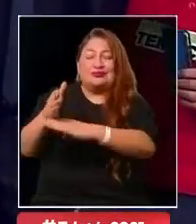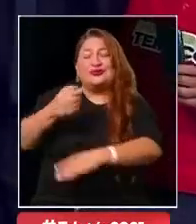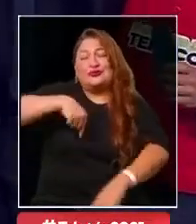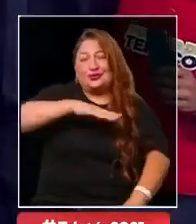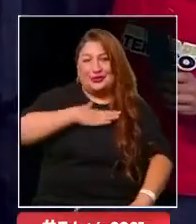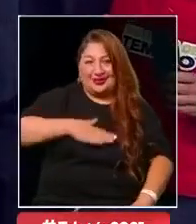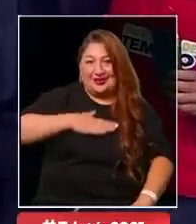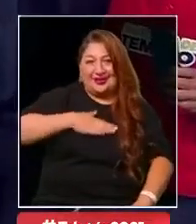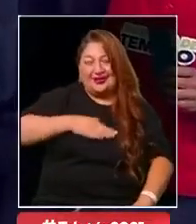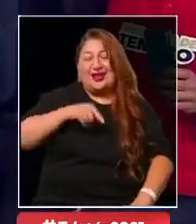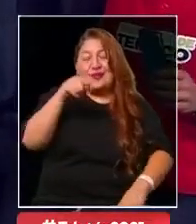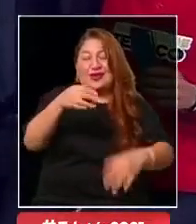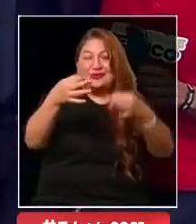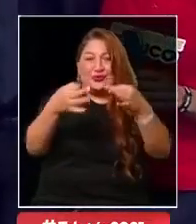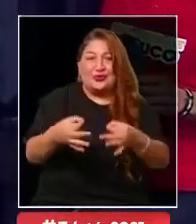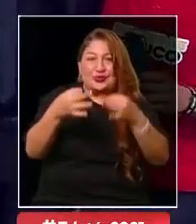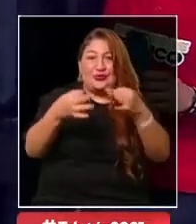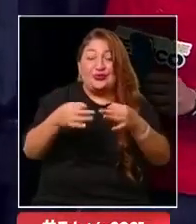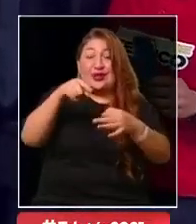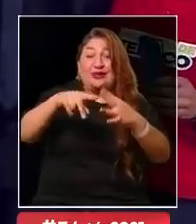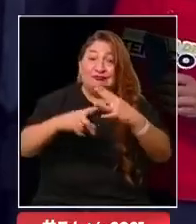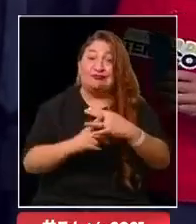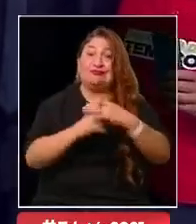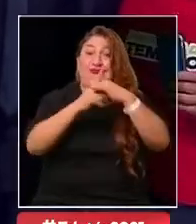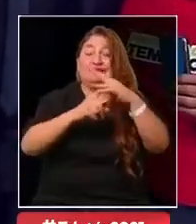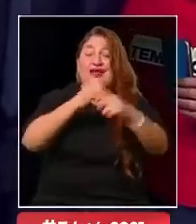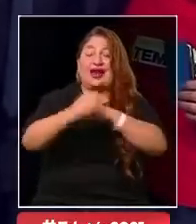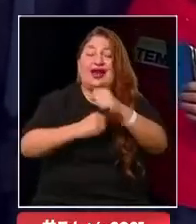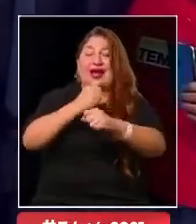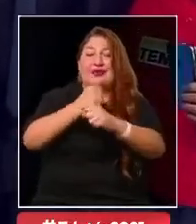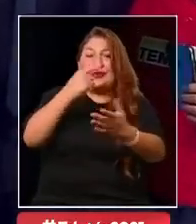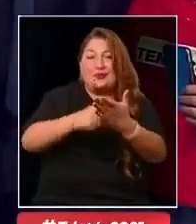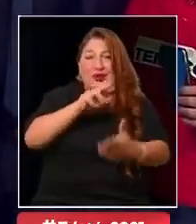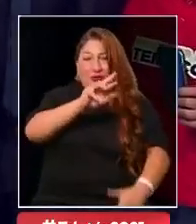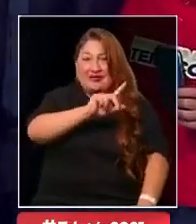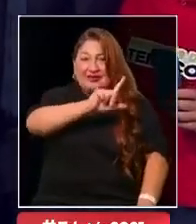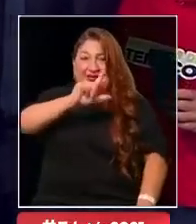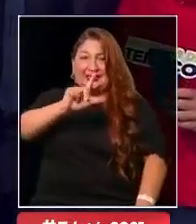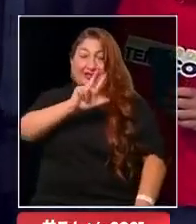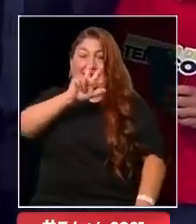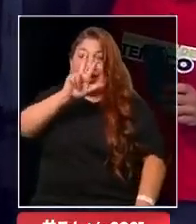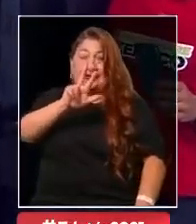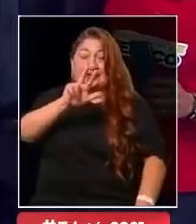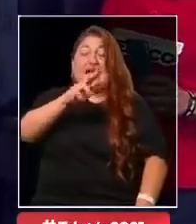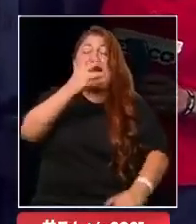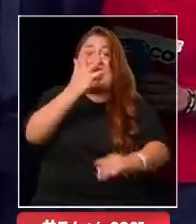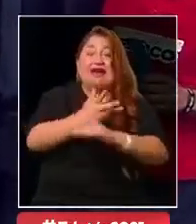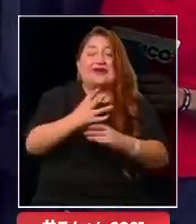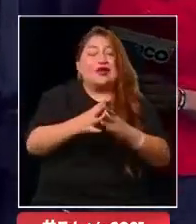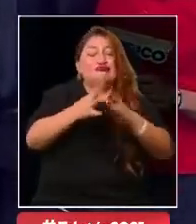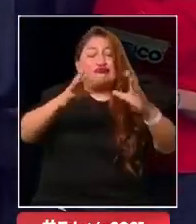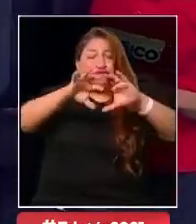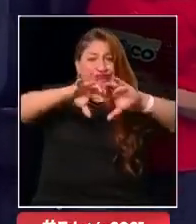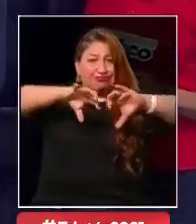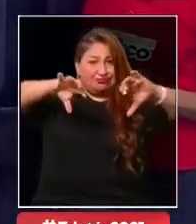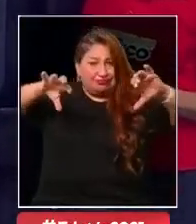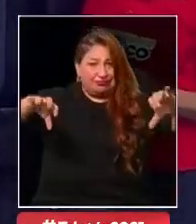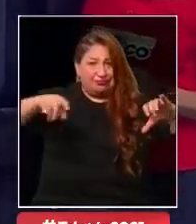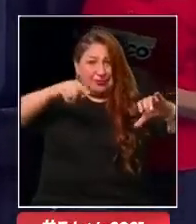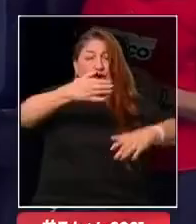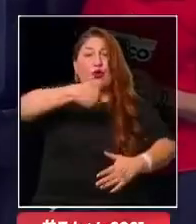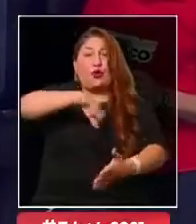esto nació en 1978 cuando teníamos una gran división en nuestro país y un